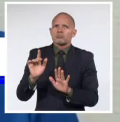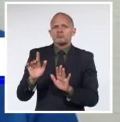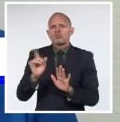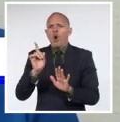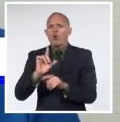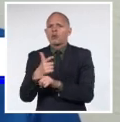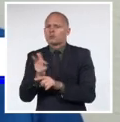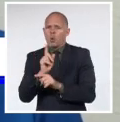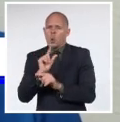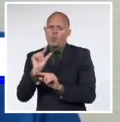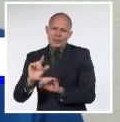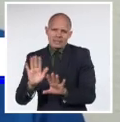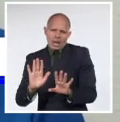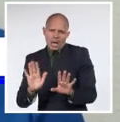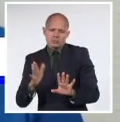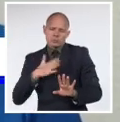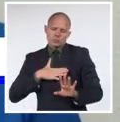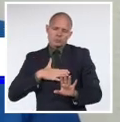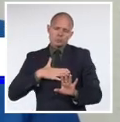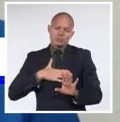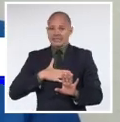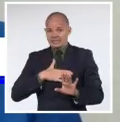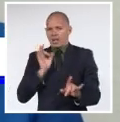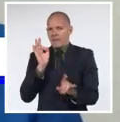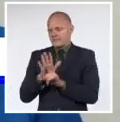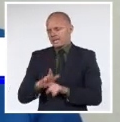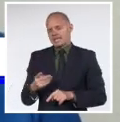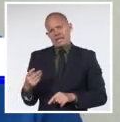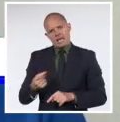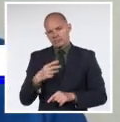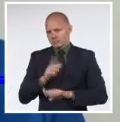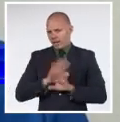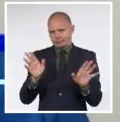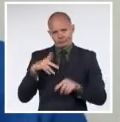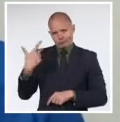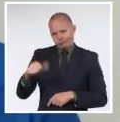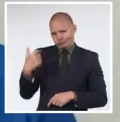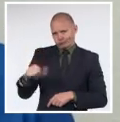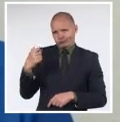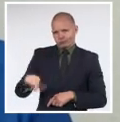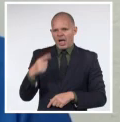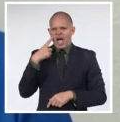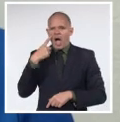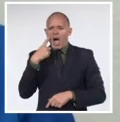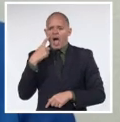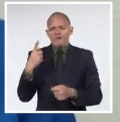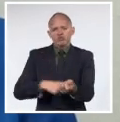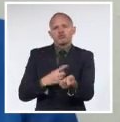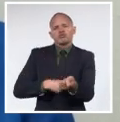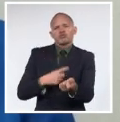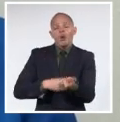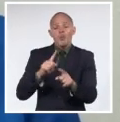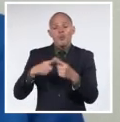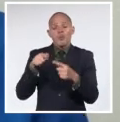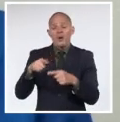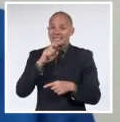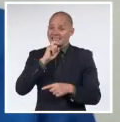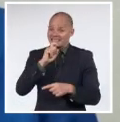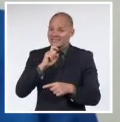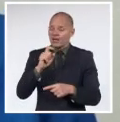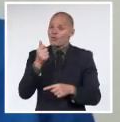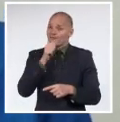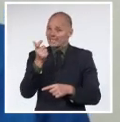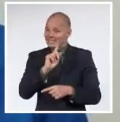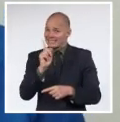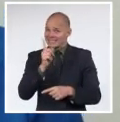hacer una preparación ya para ir reconociendo los escenarios de juego, ir aclimatándonos aquí a la altura, porque sabemos que también en Guatemala